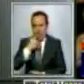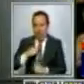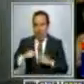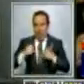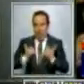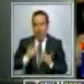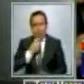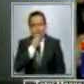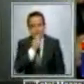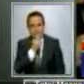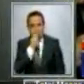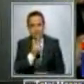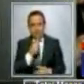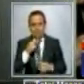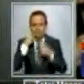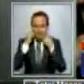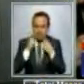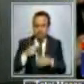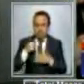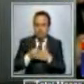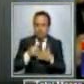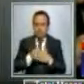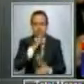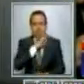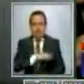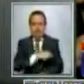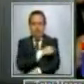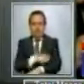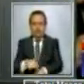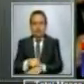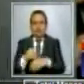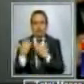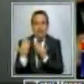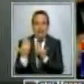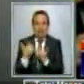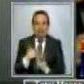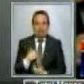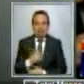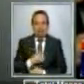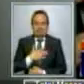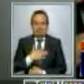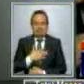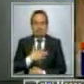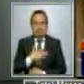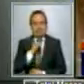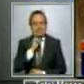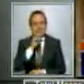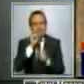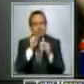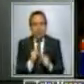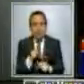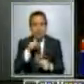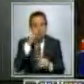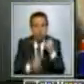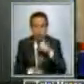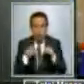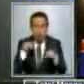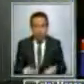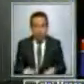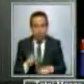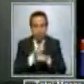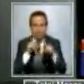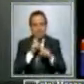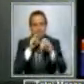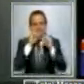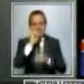visto multiplicarse en todo chile y me llena de Esperanza el sí se puede No termina hoy el sí se